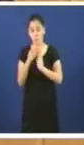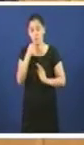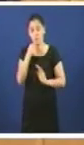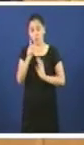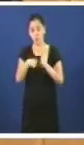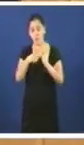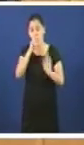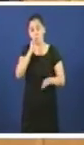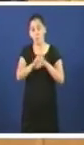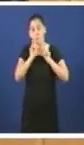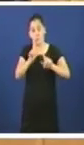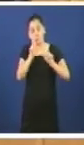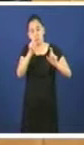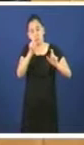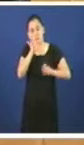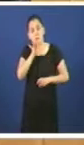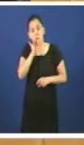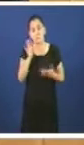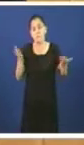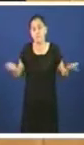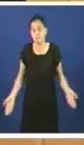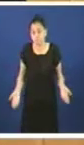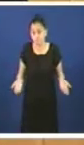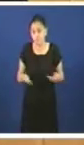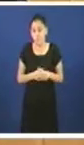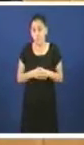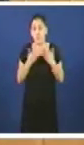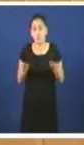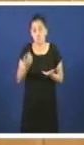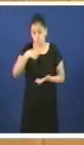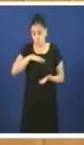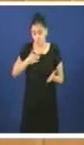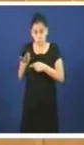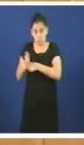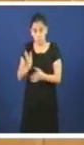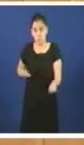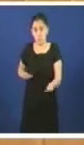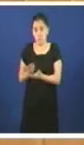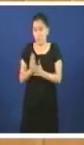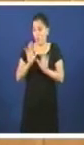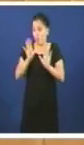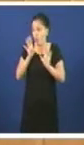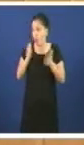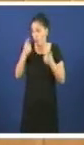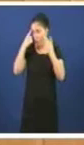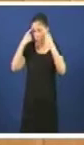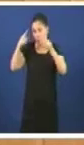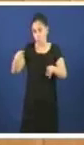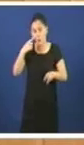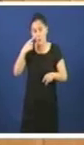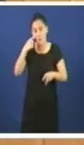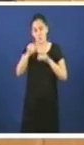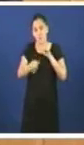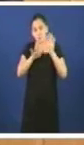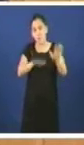matemáticas en lingua galega así que aquí tengan emoción están a su aman hay pica basura